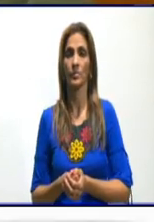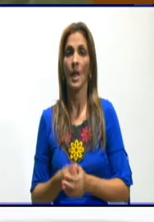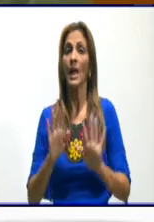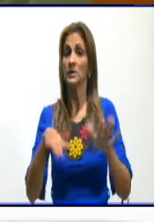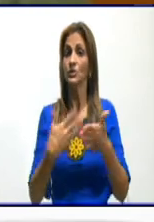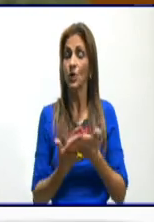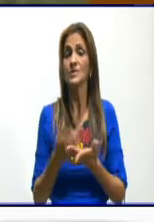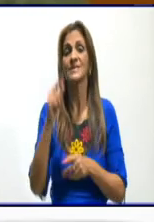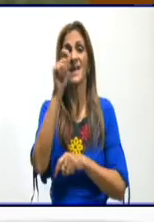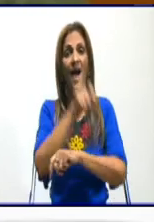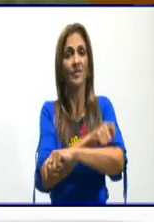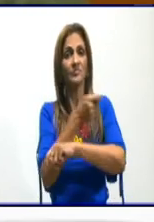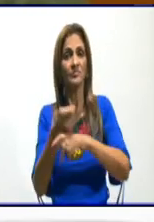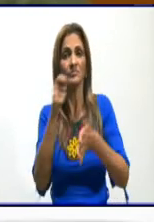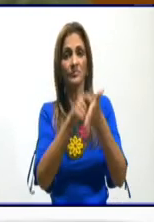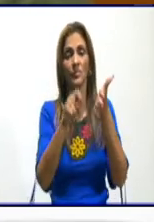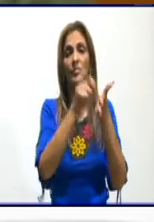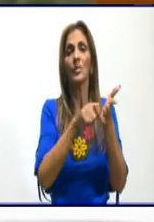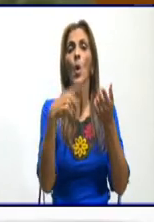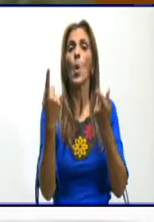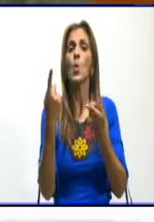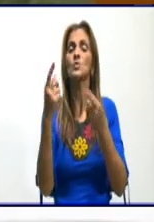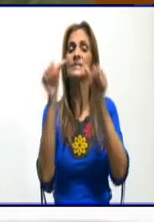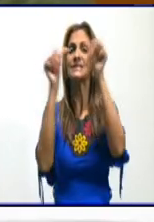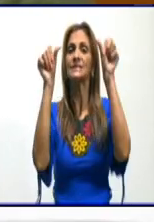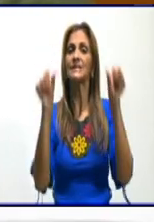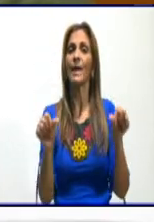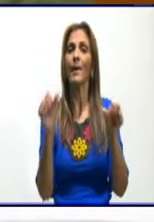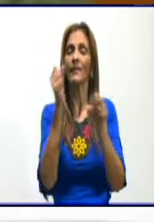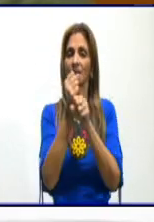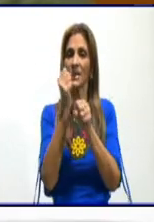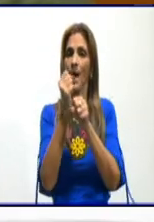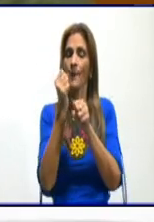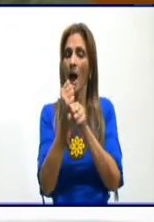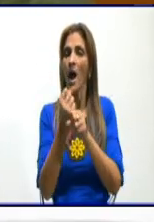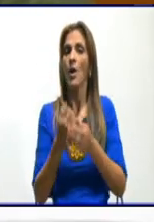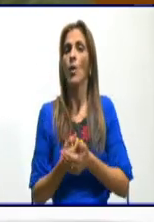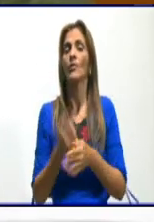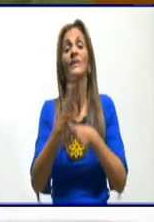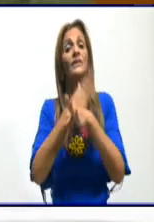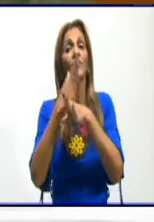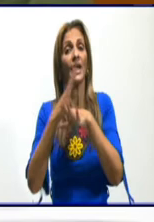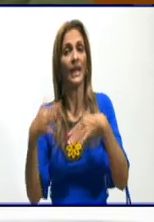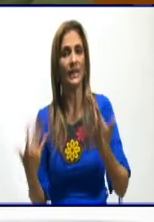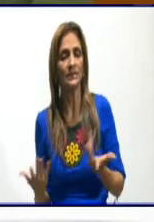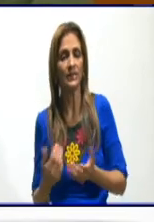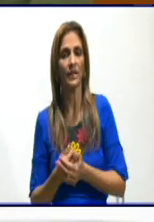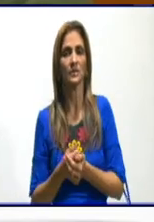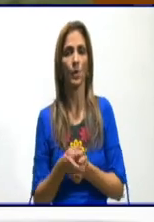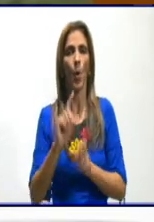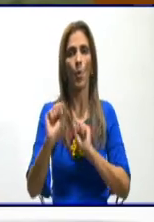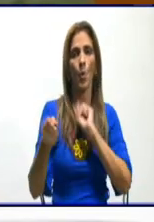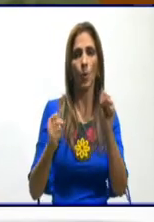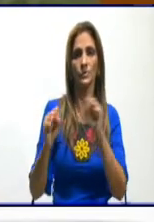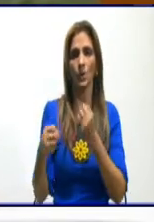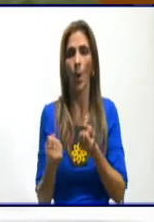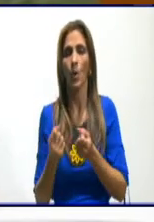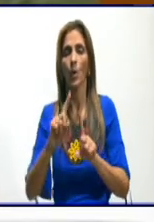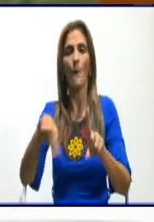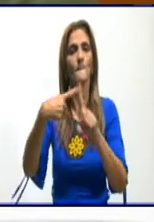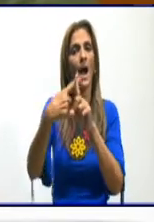sistema de trabajo diferente con un protagonismo del municipio una participación control apoyo impulso